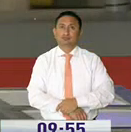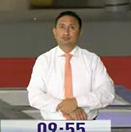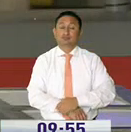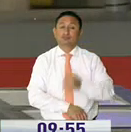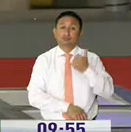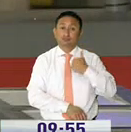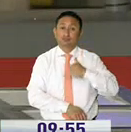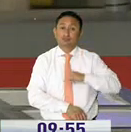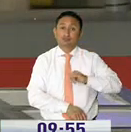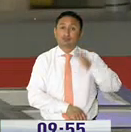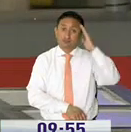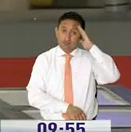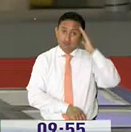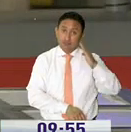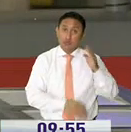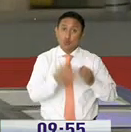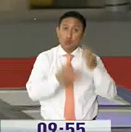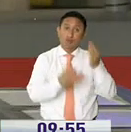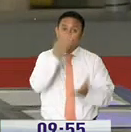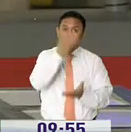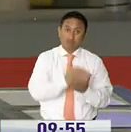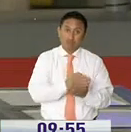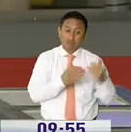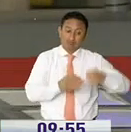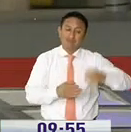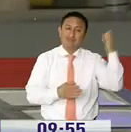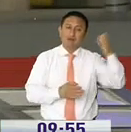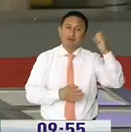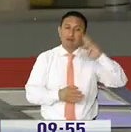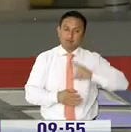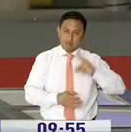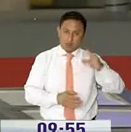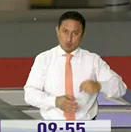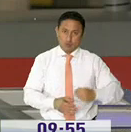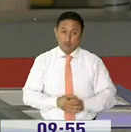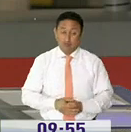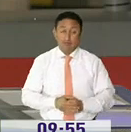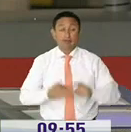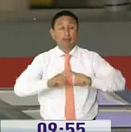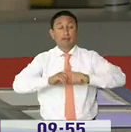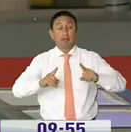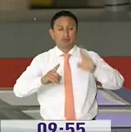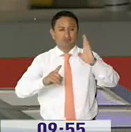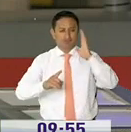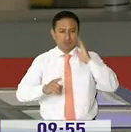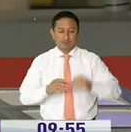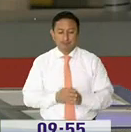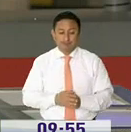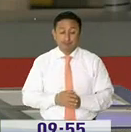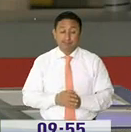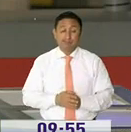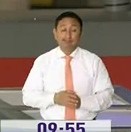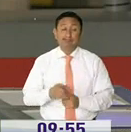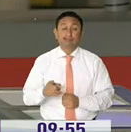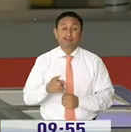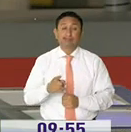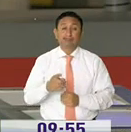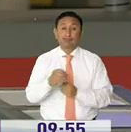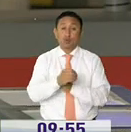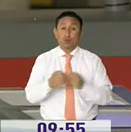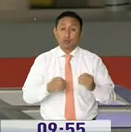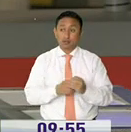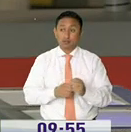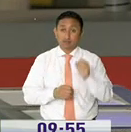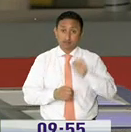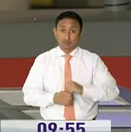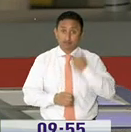Continúa suspendida la atención al sistema judicial, amigos, por esta emergencia sanitaria. Sin embargo, mucha atención, las unidades de fragancia a nivel nacional están